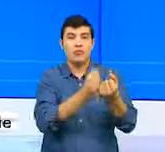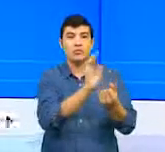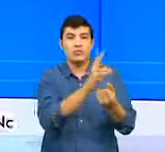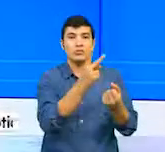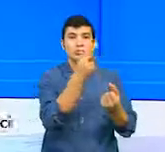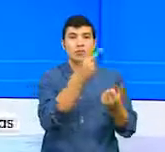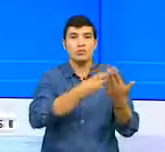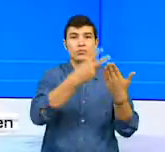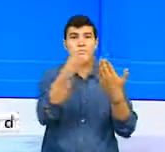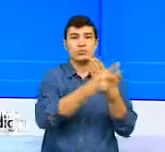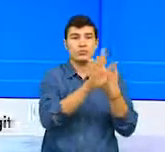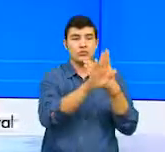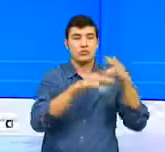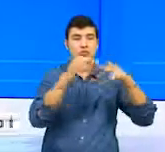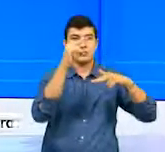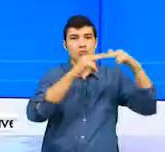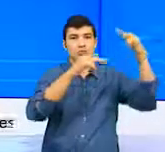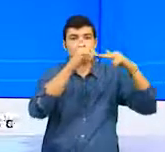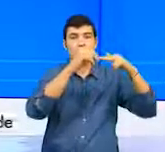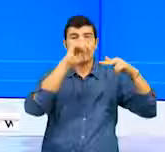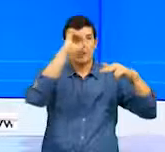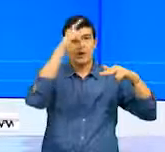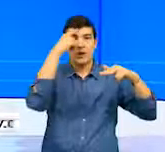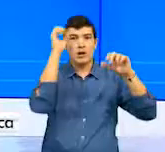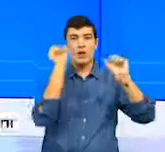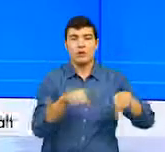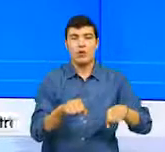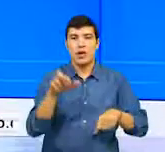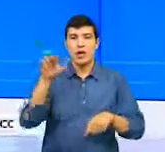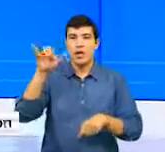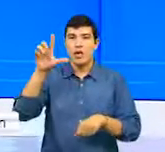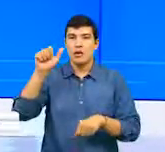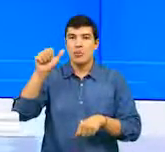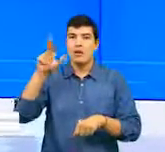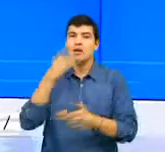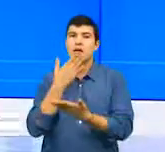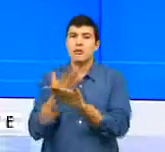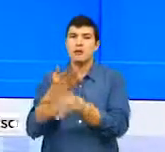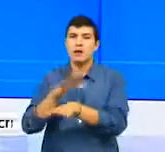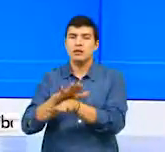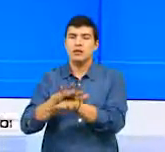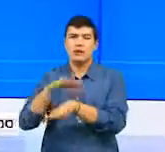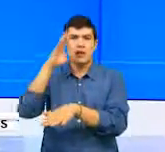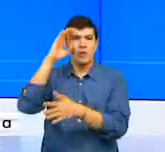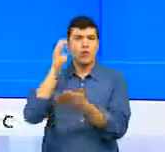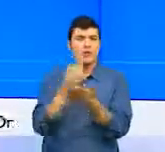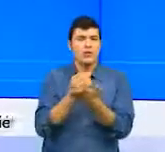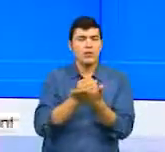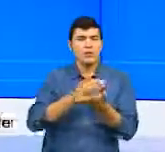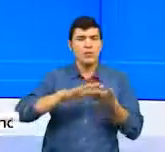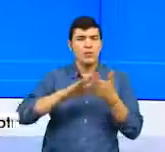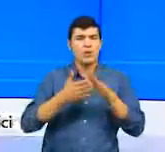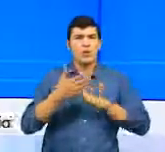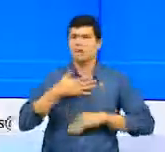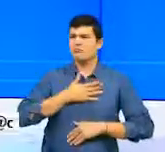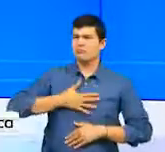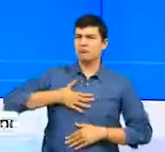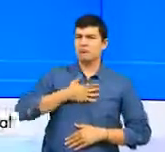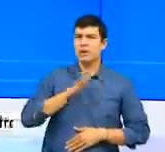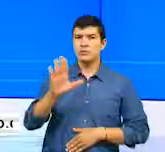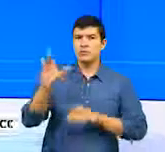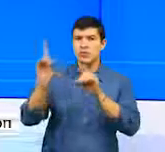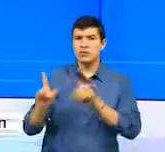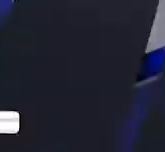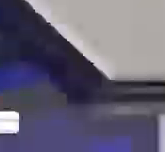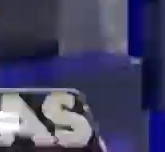megaobras aprobadas por la administración municipal. Pilar Velázquez, muy buenas tardes. ¿Se ha generado algún inconformismo en cuanto a esta decisión en la